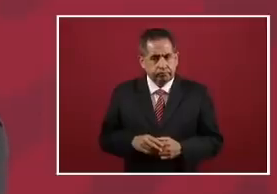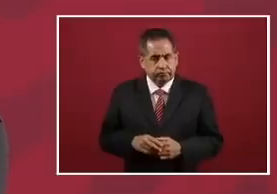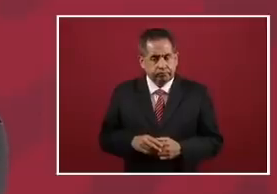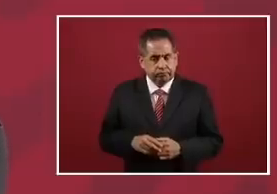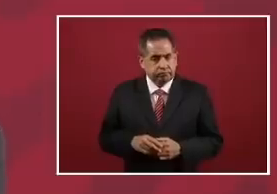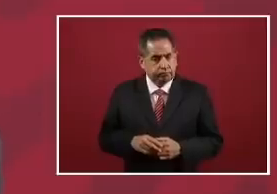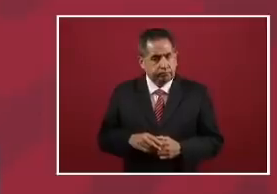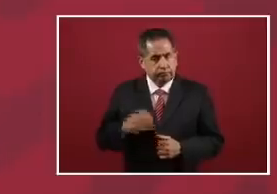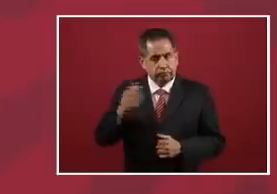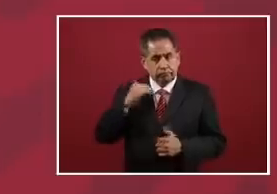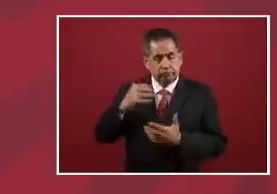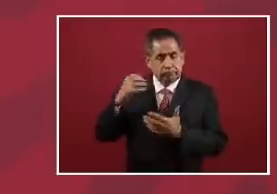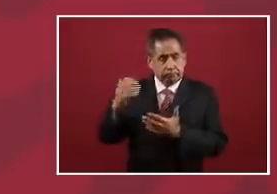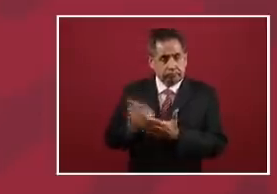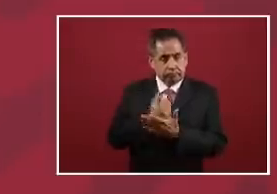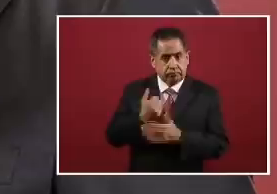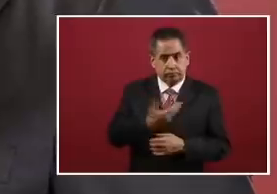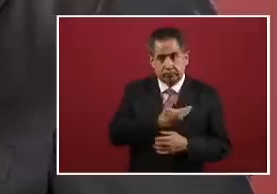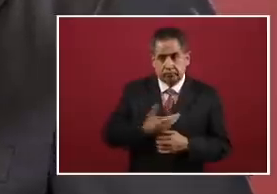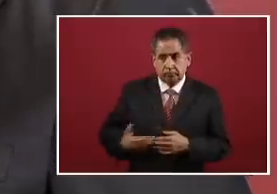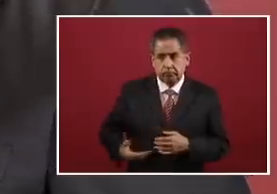el presidente Peña Nieto